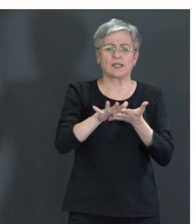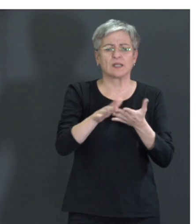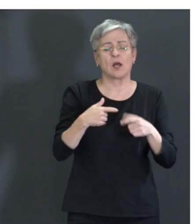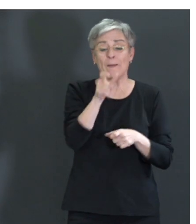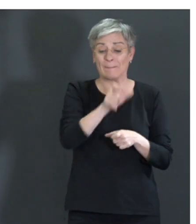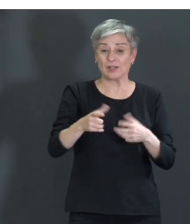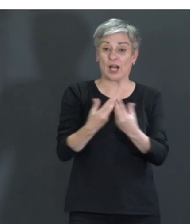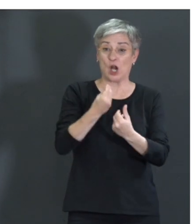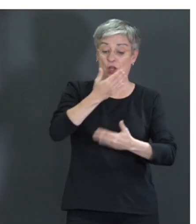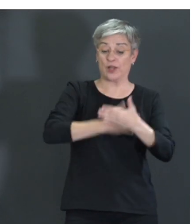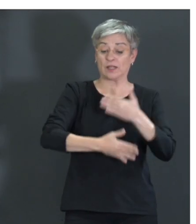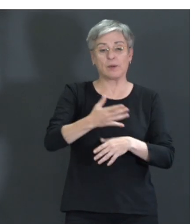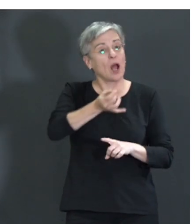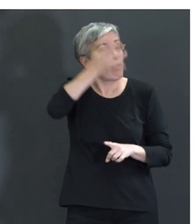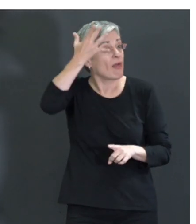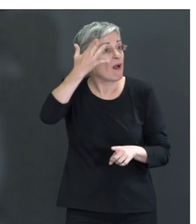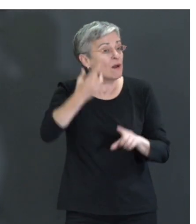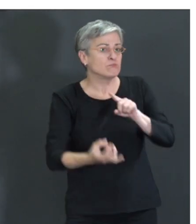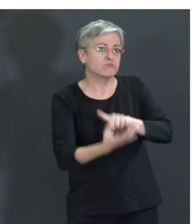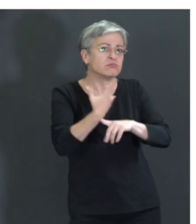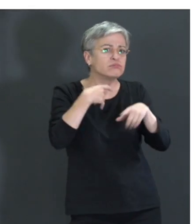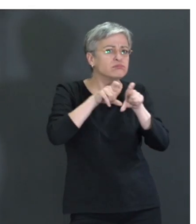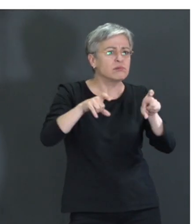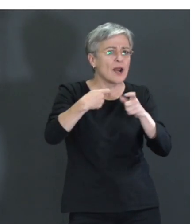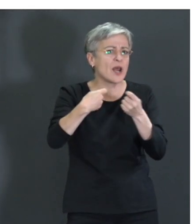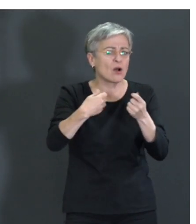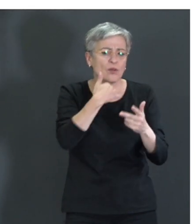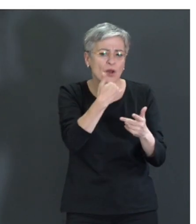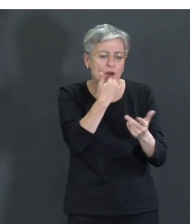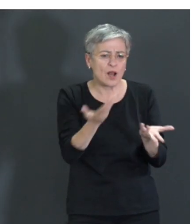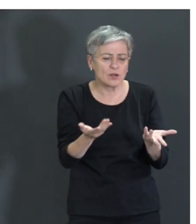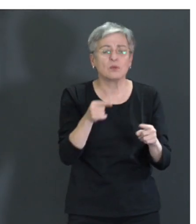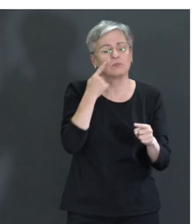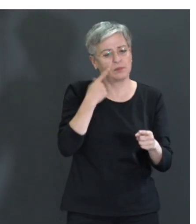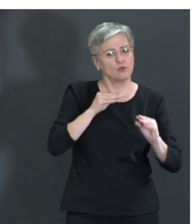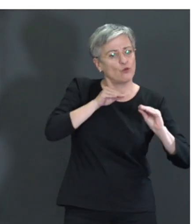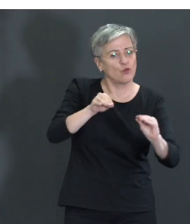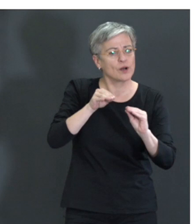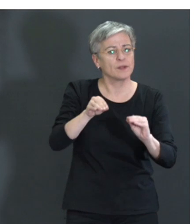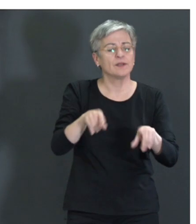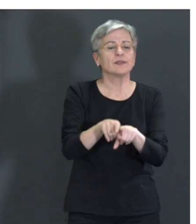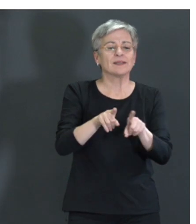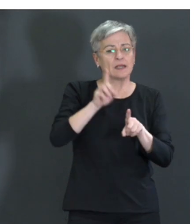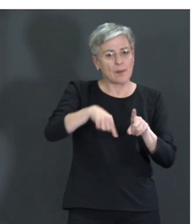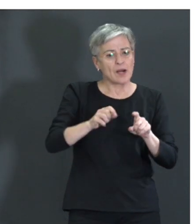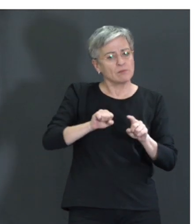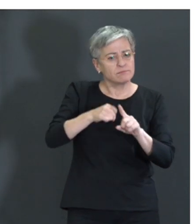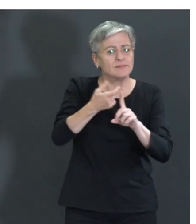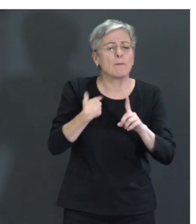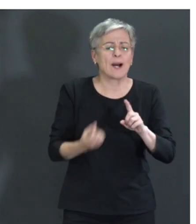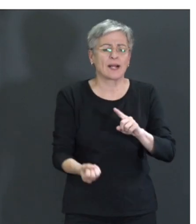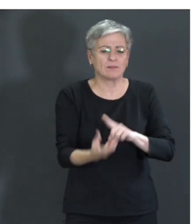con discapacidad que tengan una idea de negocio y que quieran pues ser emprendedores. Hay una aceleradora. Se dan